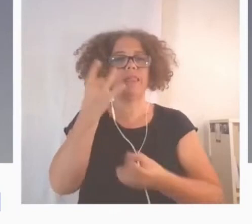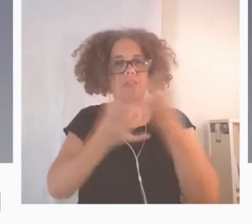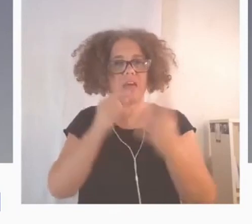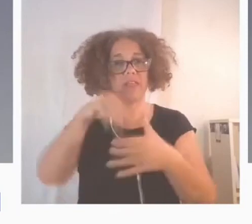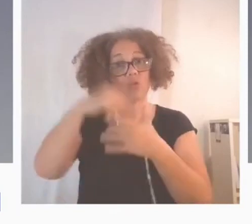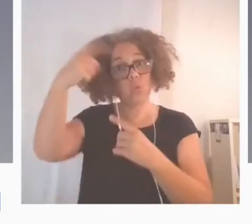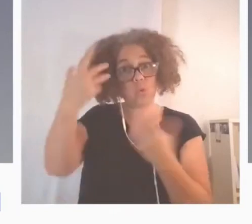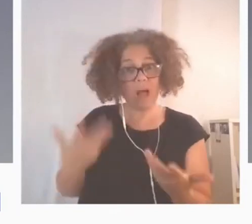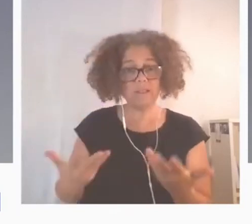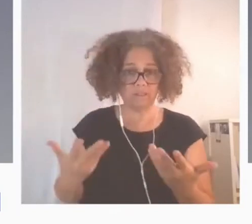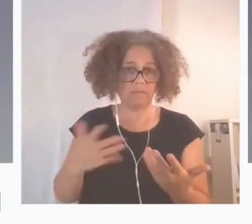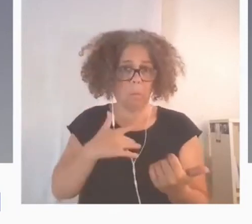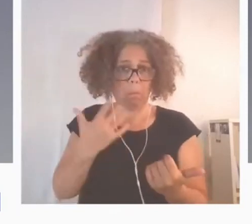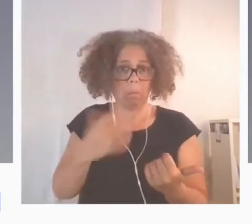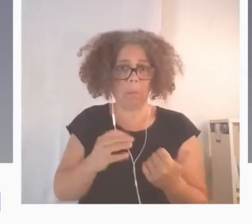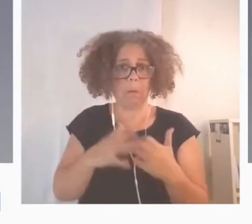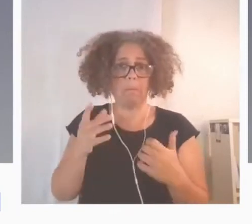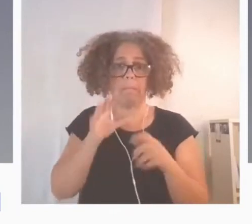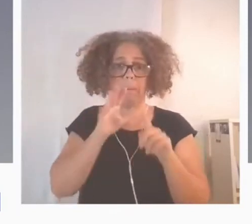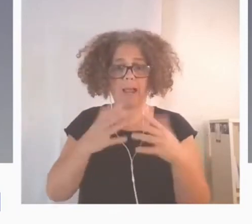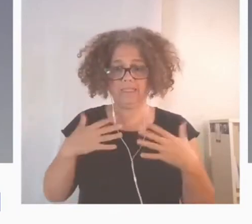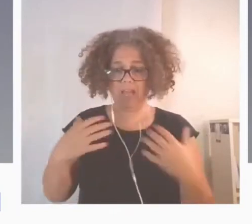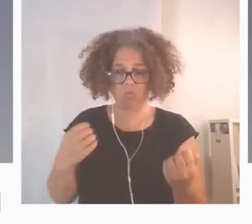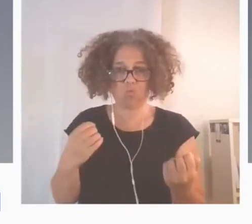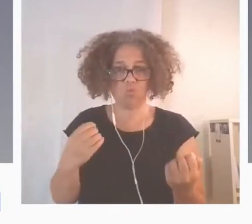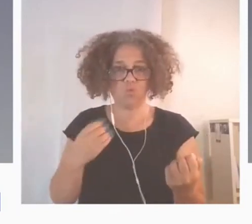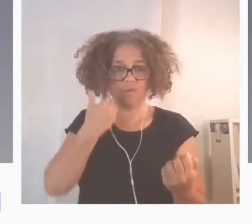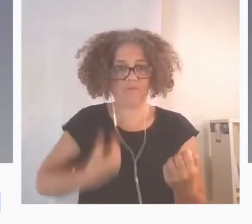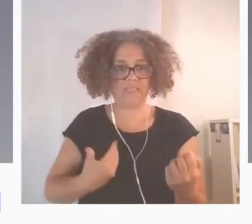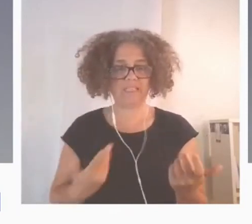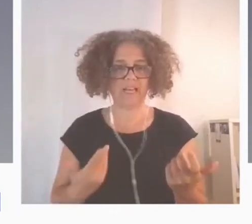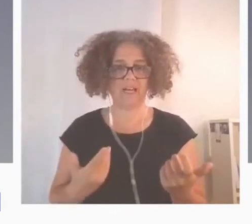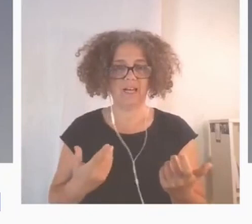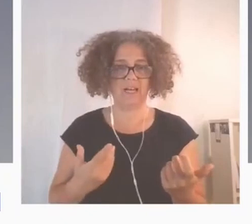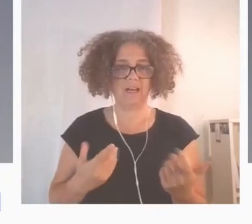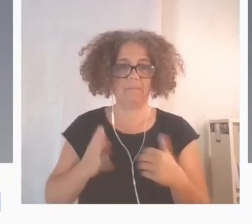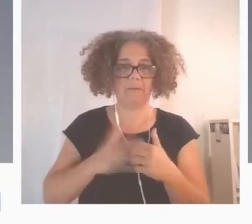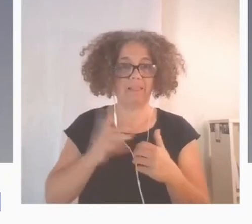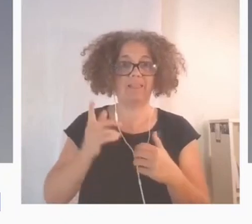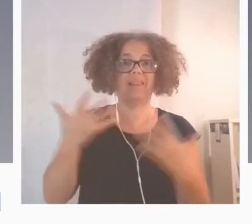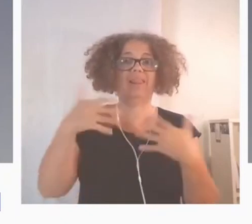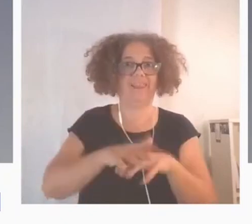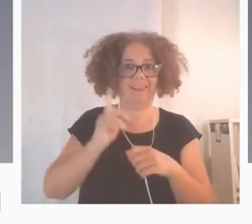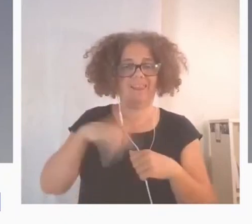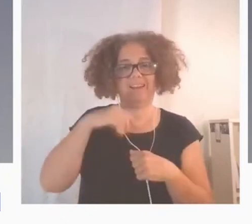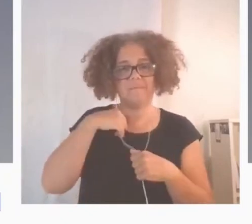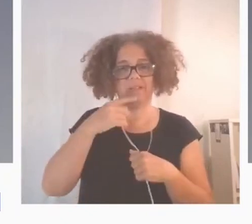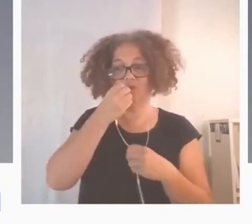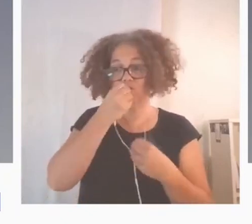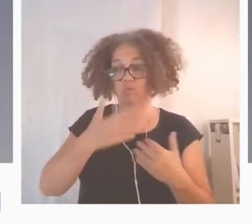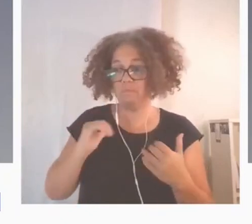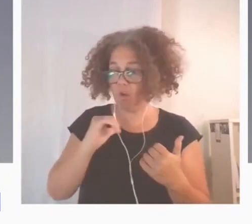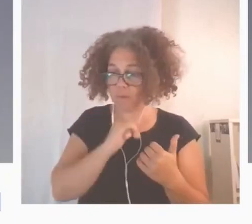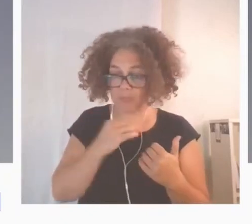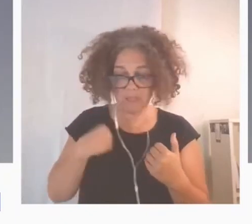por ejemplo, para atender tu salud física, pues eso va a añadir a tu salud física también si tú estás bien contigo propio y